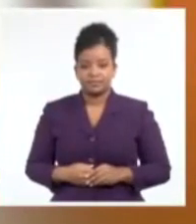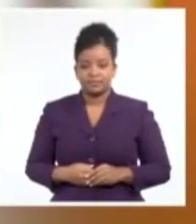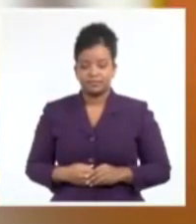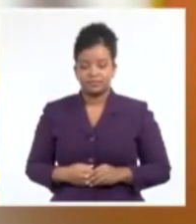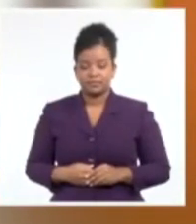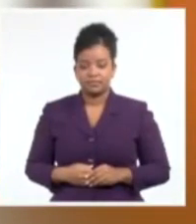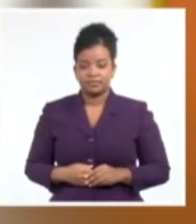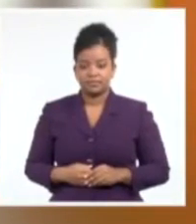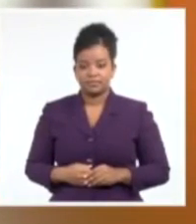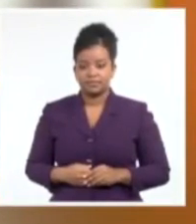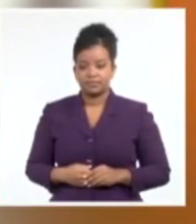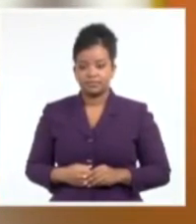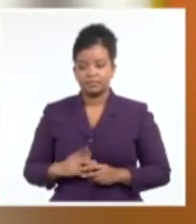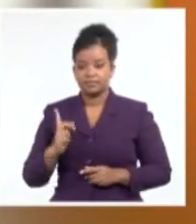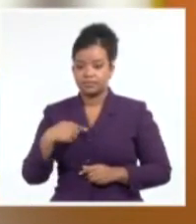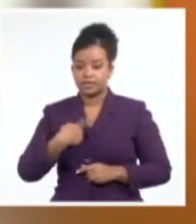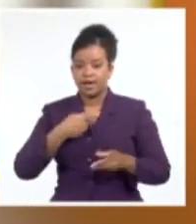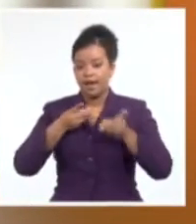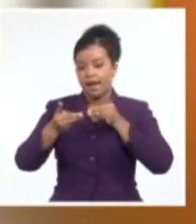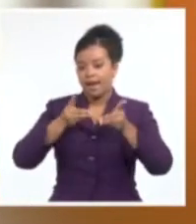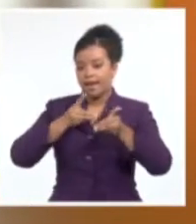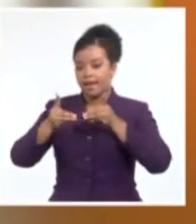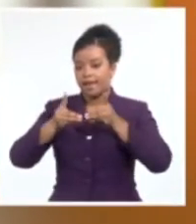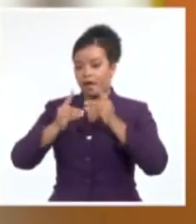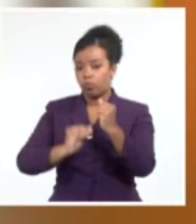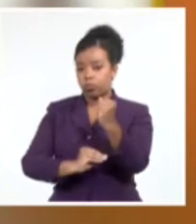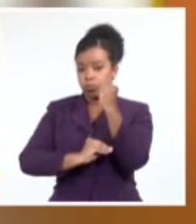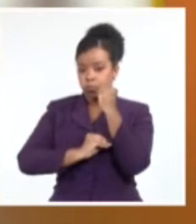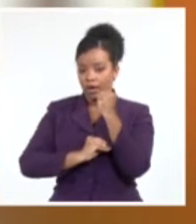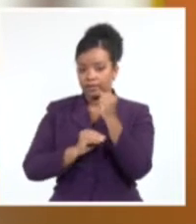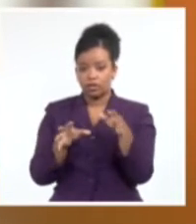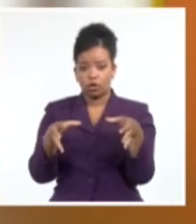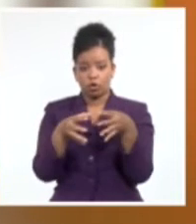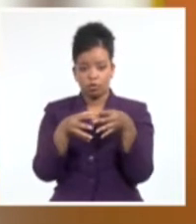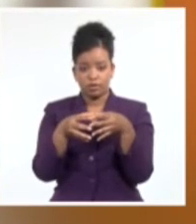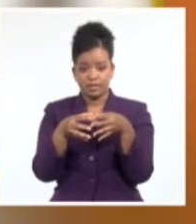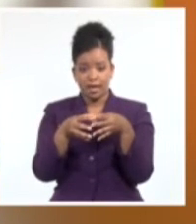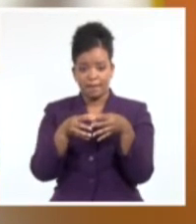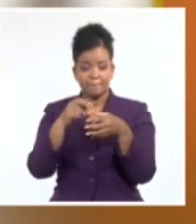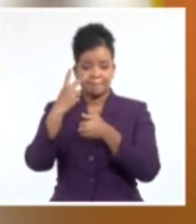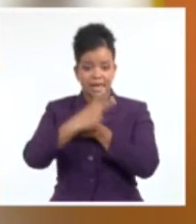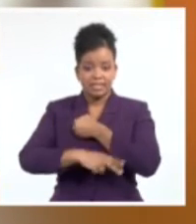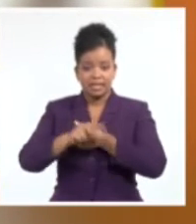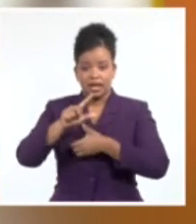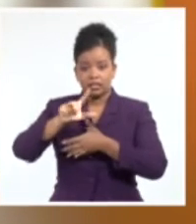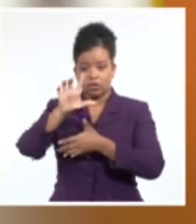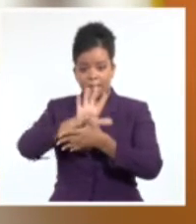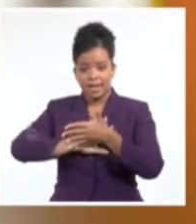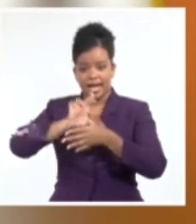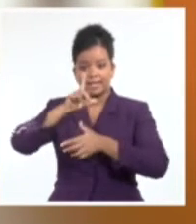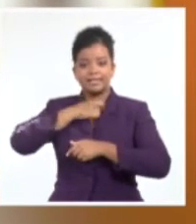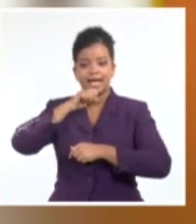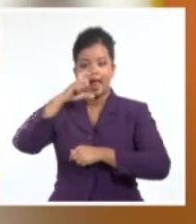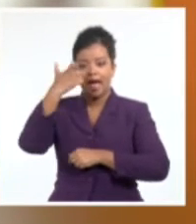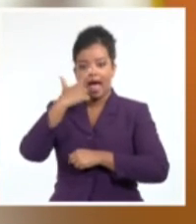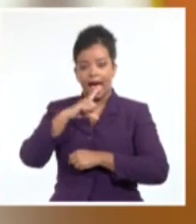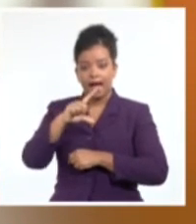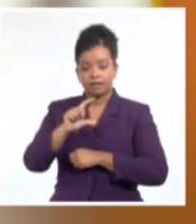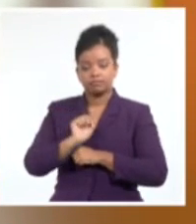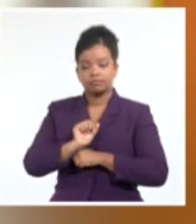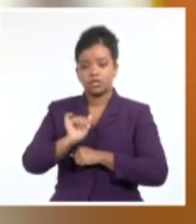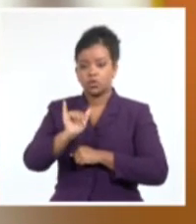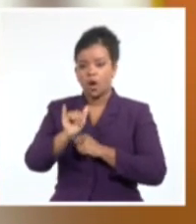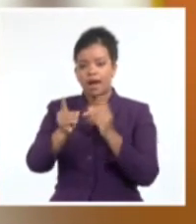Hemos conversado sobre el fortalecimiento de la Comunidad de Estados Latinoamericanos, la CELAC. Hemos conversado sobre los